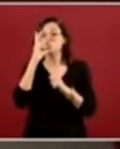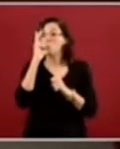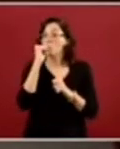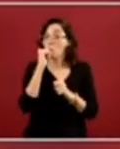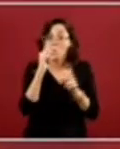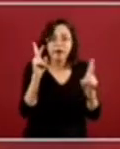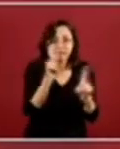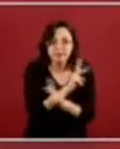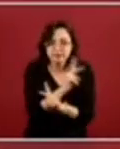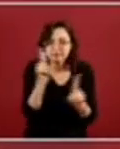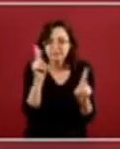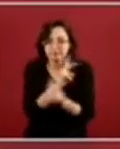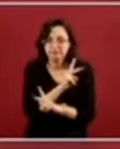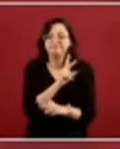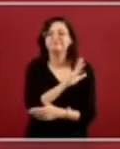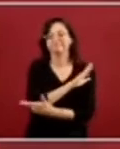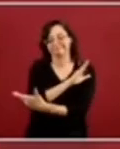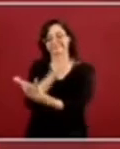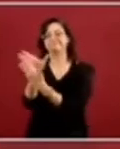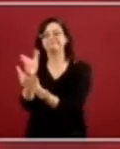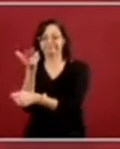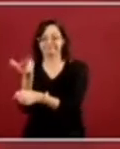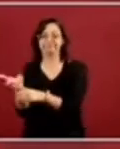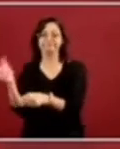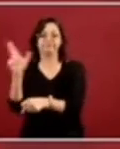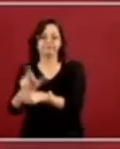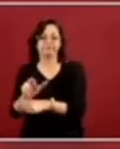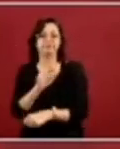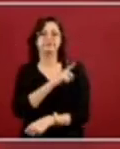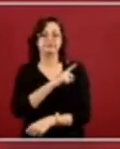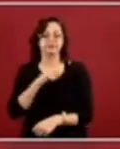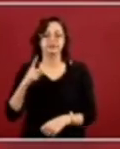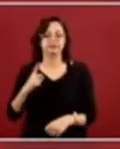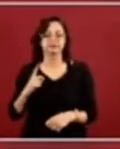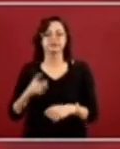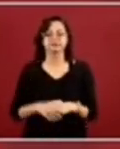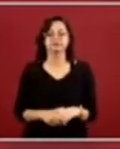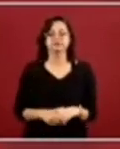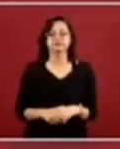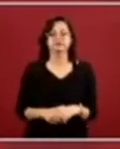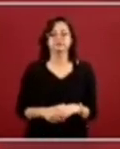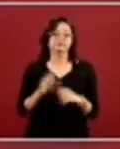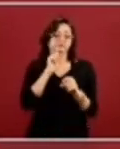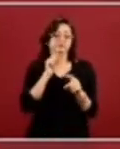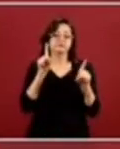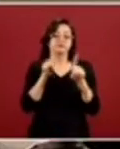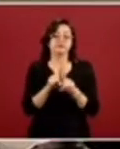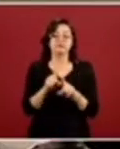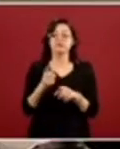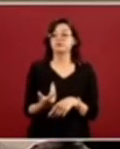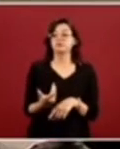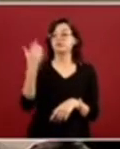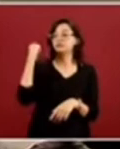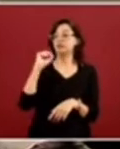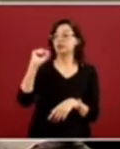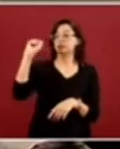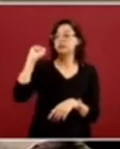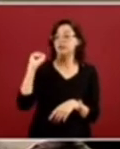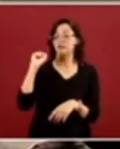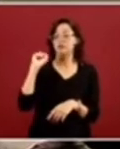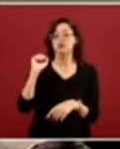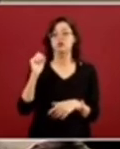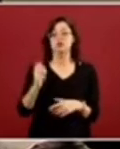alguien tiene esa característica debe acudir a consulta. Y hemos puesto a disposición desde la semana pasada, en sábado precisamente la presentamos,